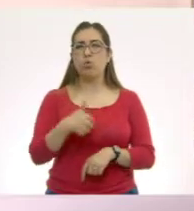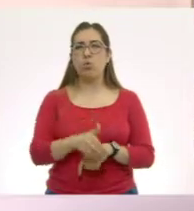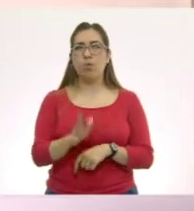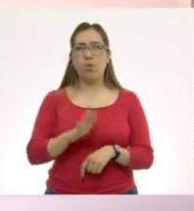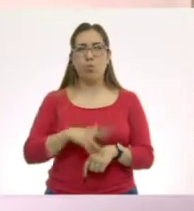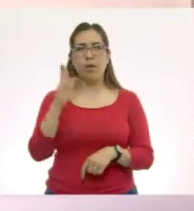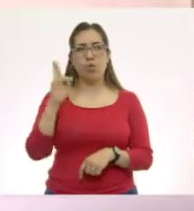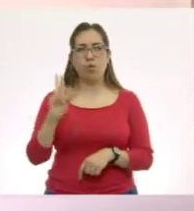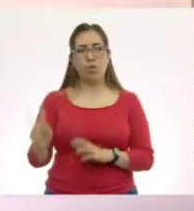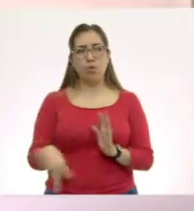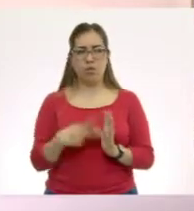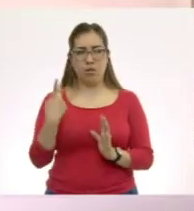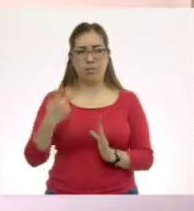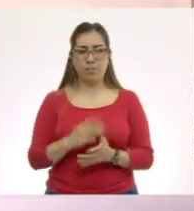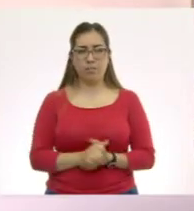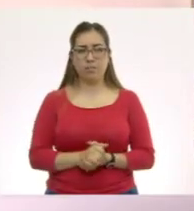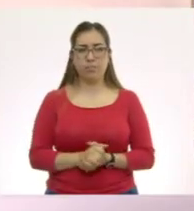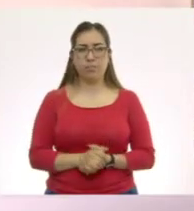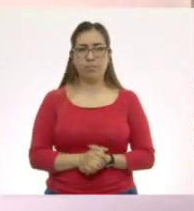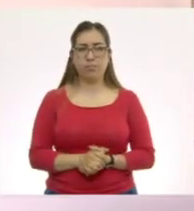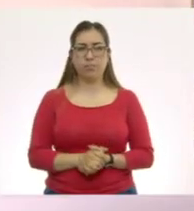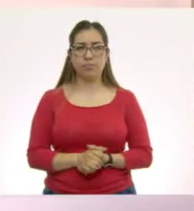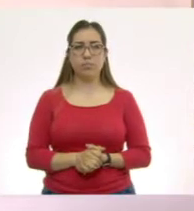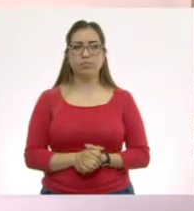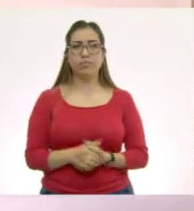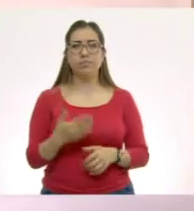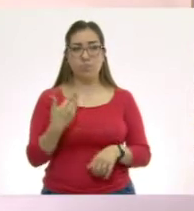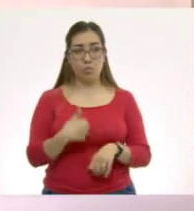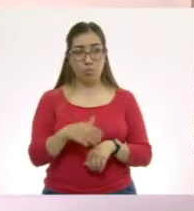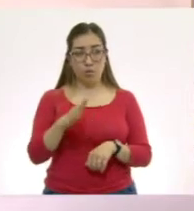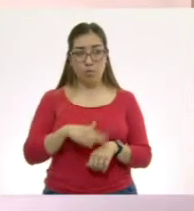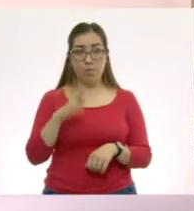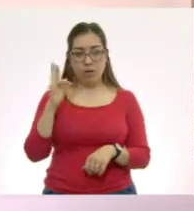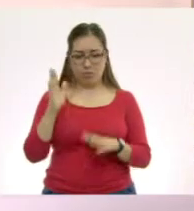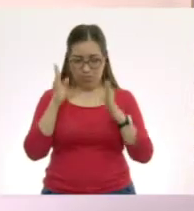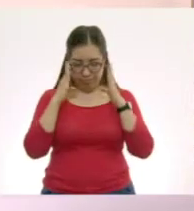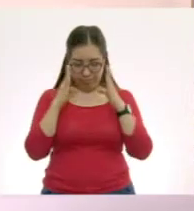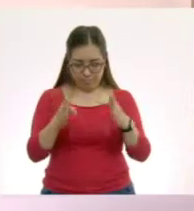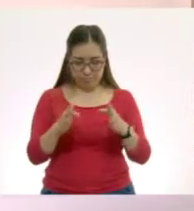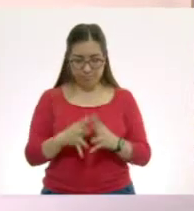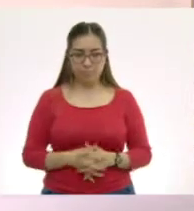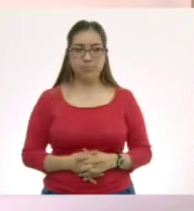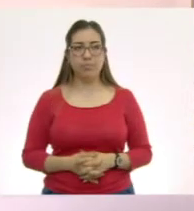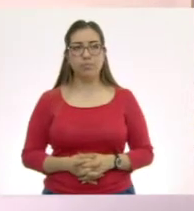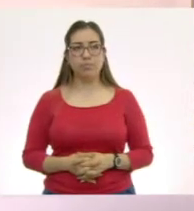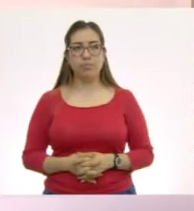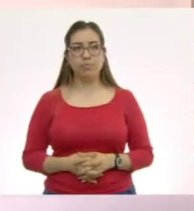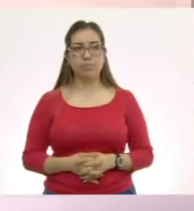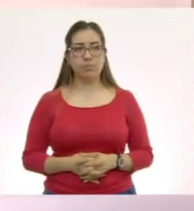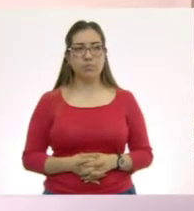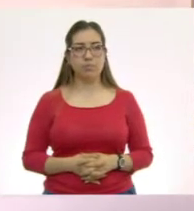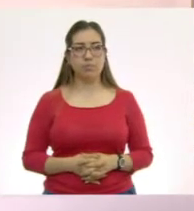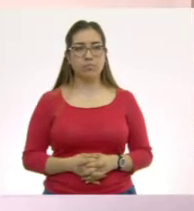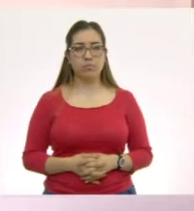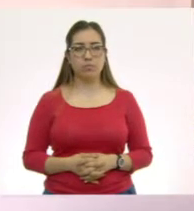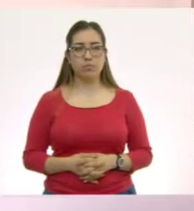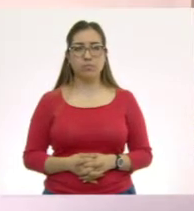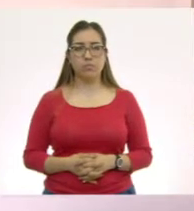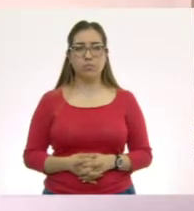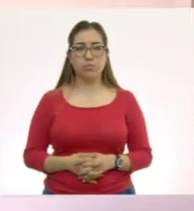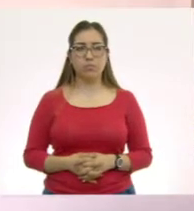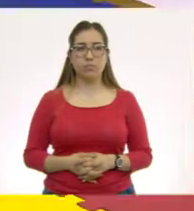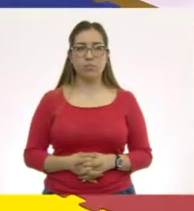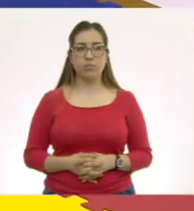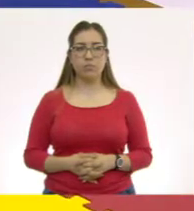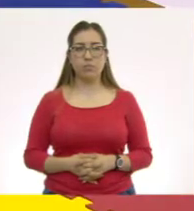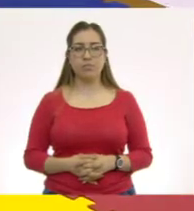Vuelve a tirar. Perfecto. Vamos a volver a tirar. Un número más grande, ¿eh? Concéntrense. Un 5 tal vez. O un 4. Un